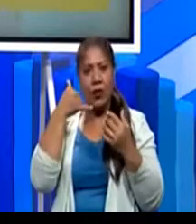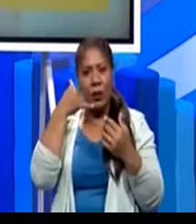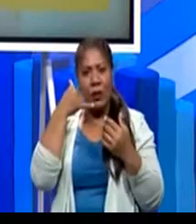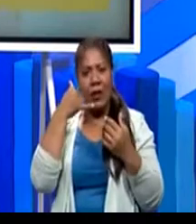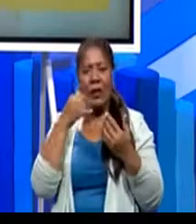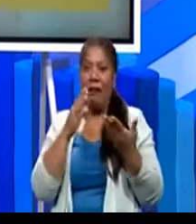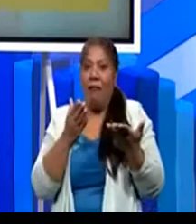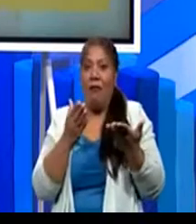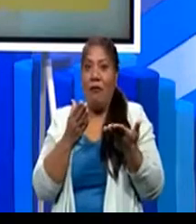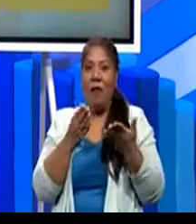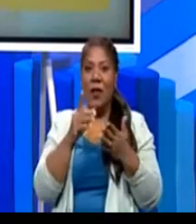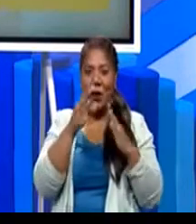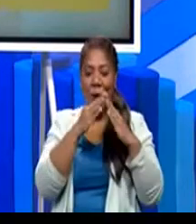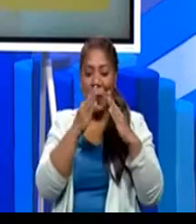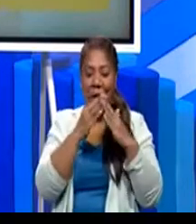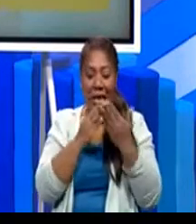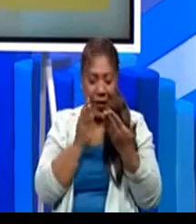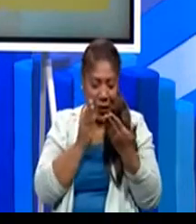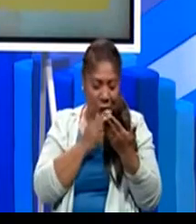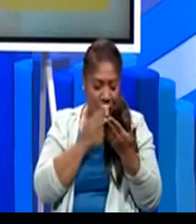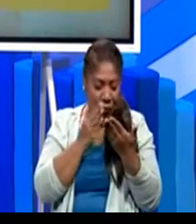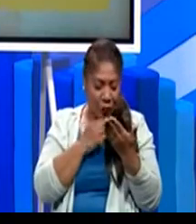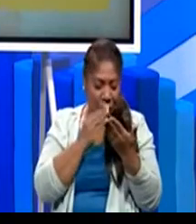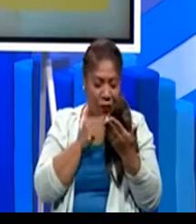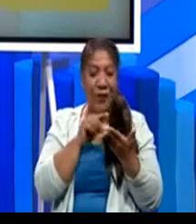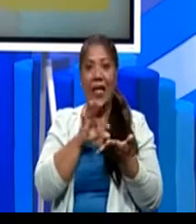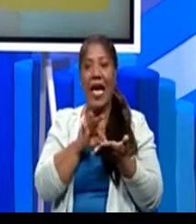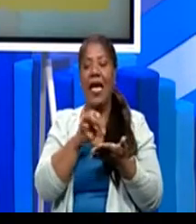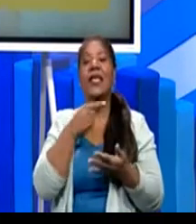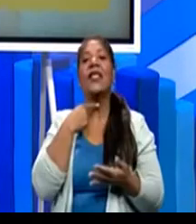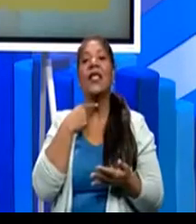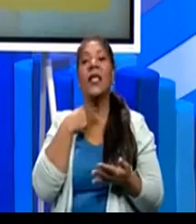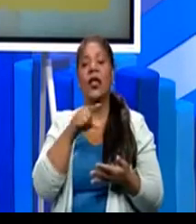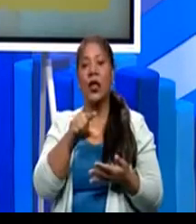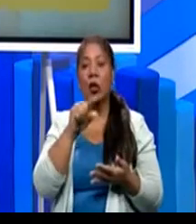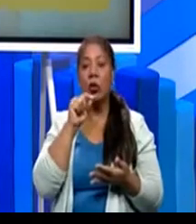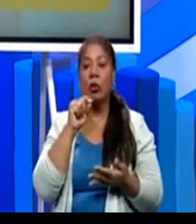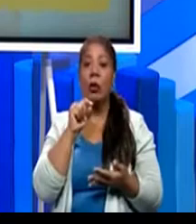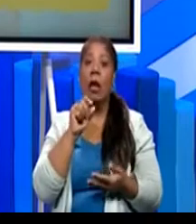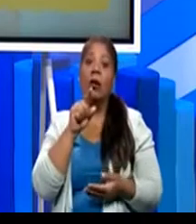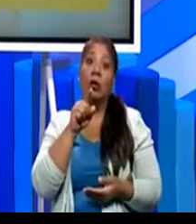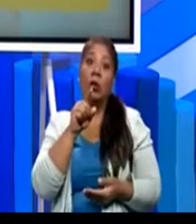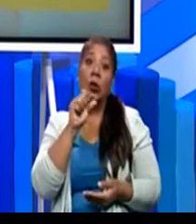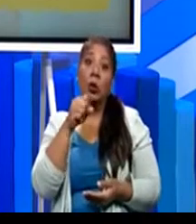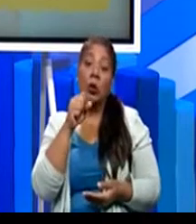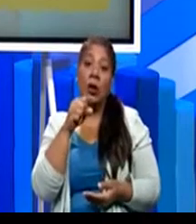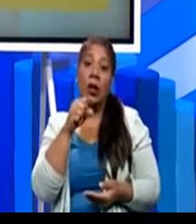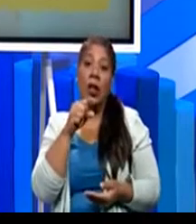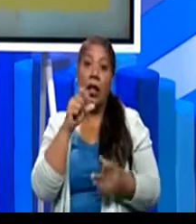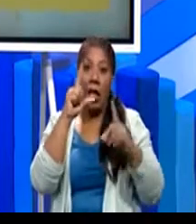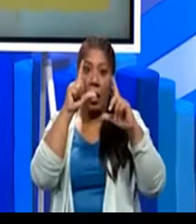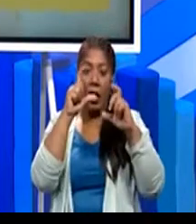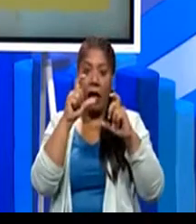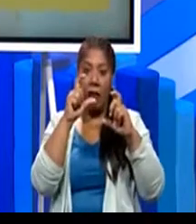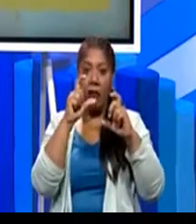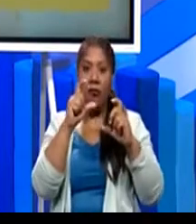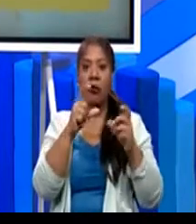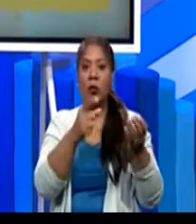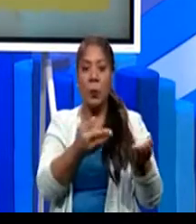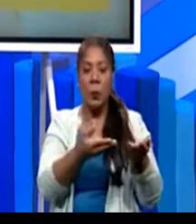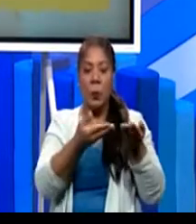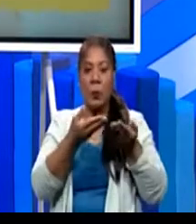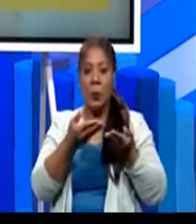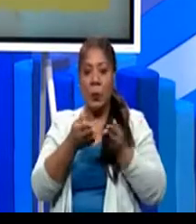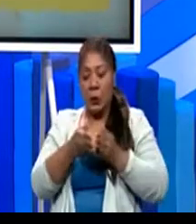te guste más. Luego, si tienes la impresora o si tienes la foto ya tomada, puedes pegarla